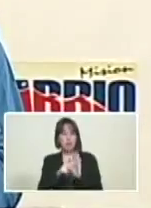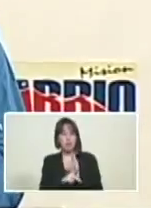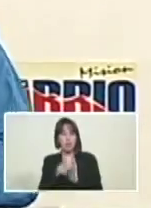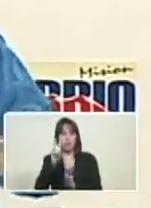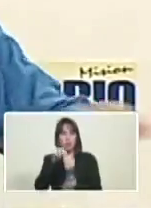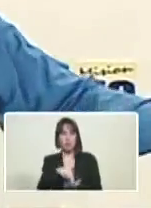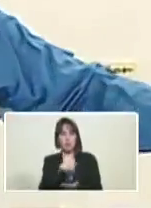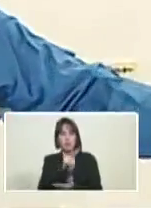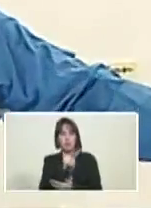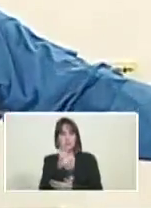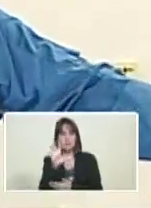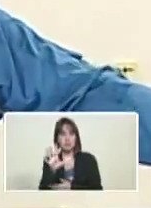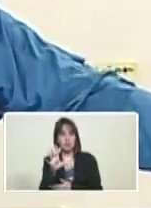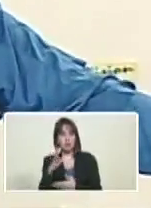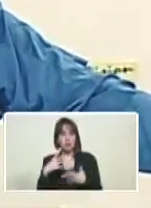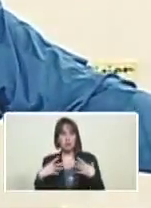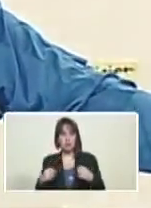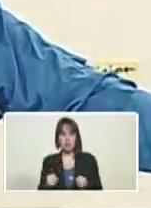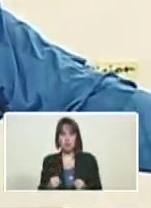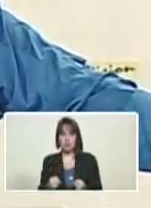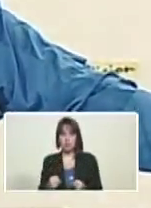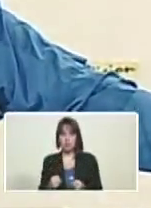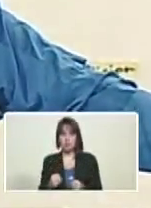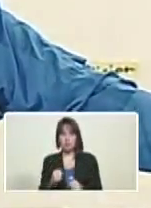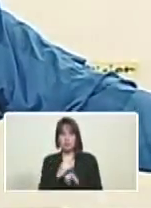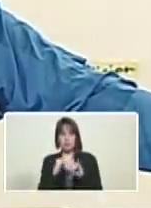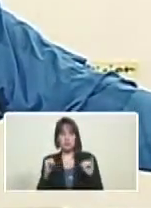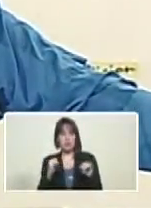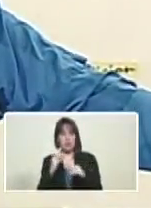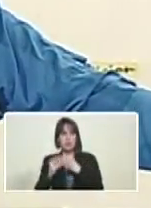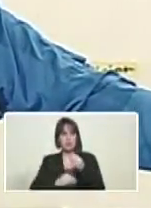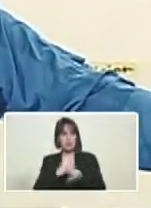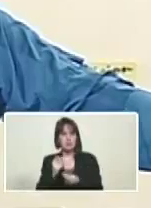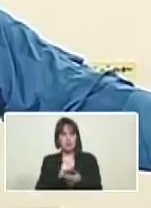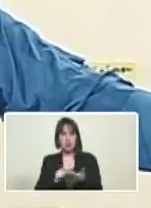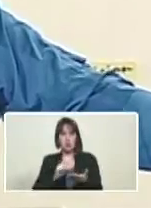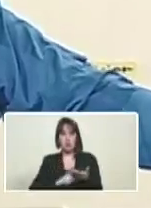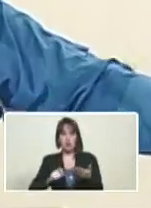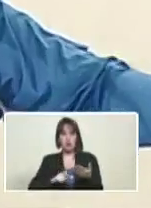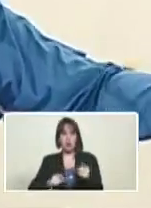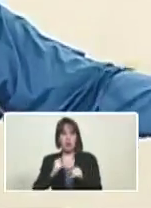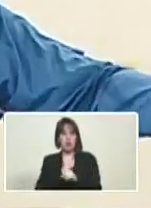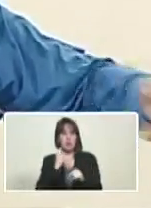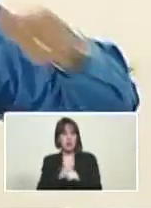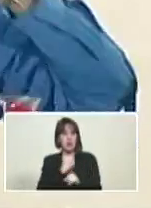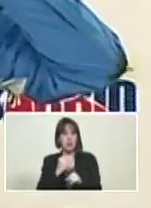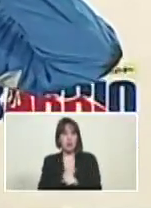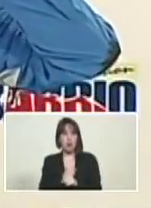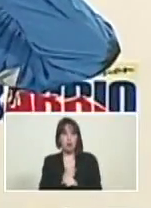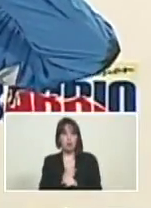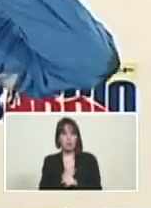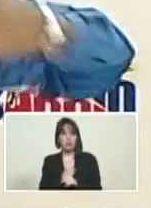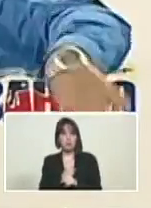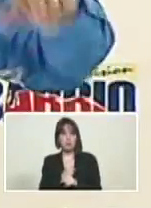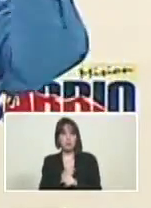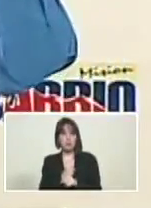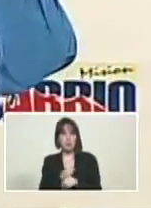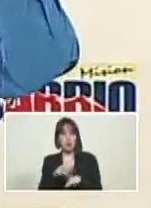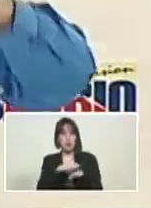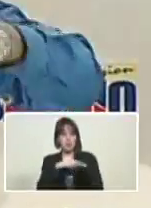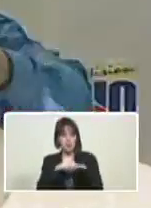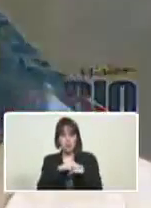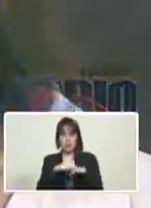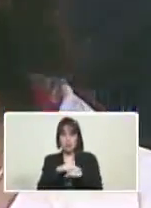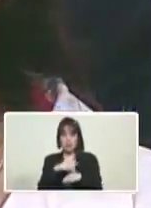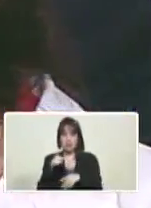de salud 2025. Aquí está. Te hicieron el trabajo, ministro. No tiene que trabajar mucho ahora.